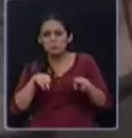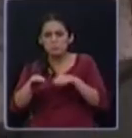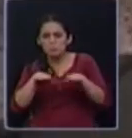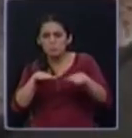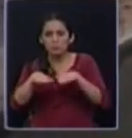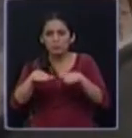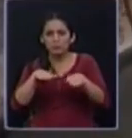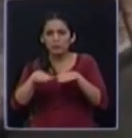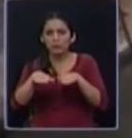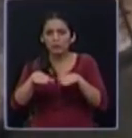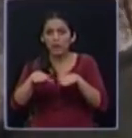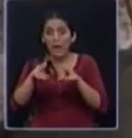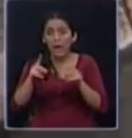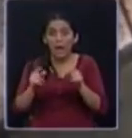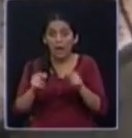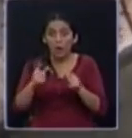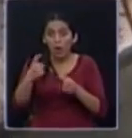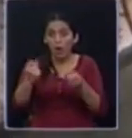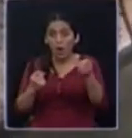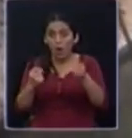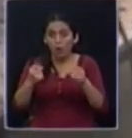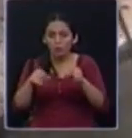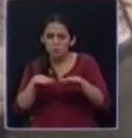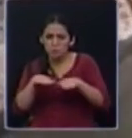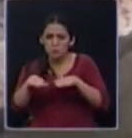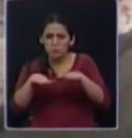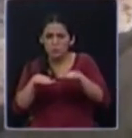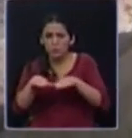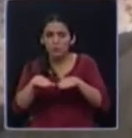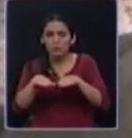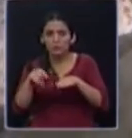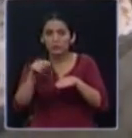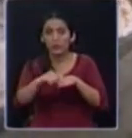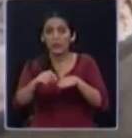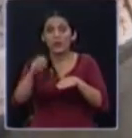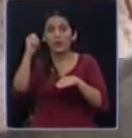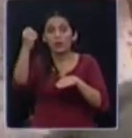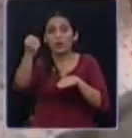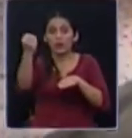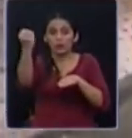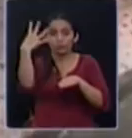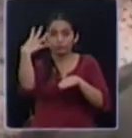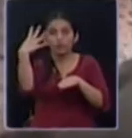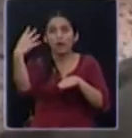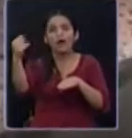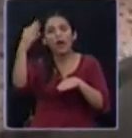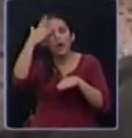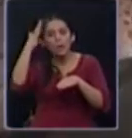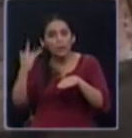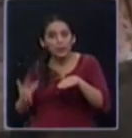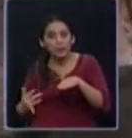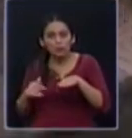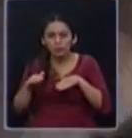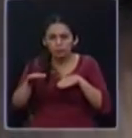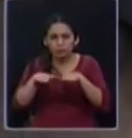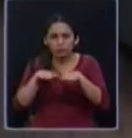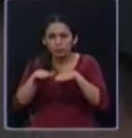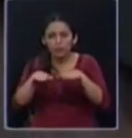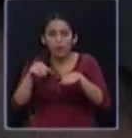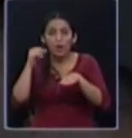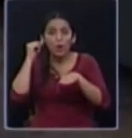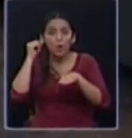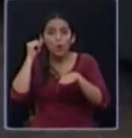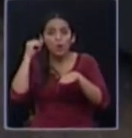iba en la competencia, el señor iba a cruzar, estaba en amarillo, en stop. Y entonces la señora iba a pasar y a lo que iba a pasar, él no la